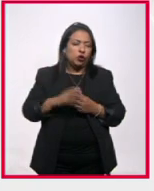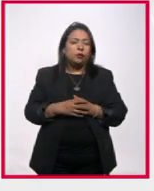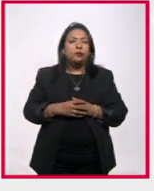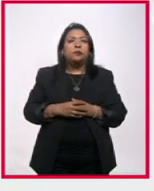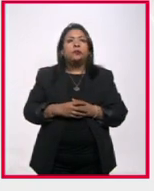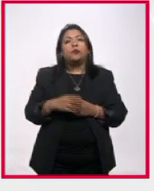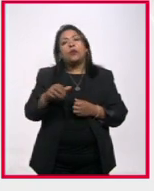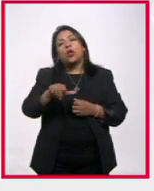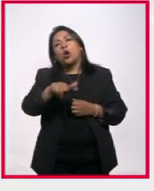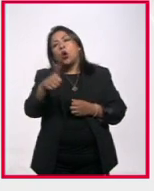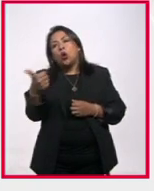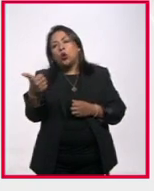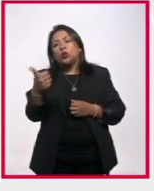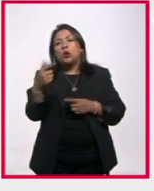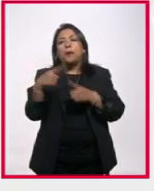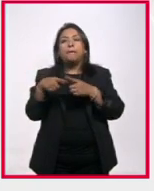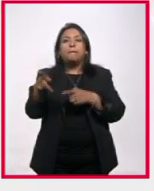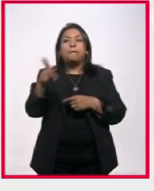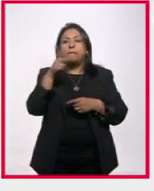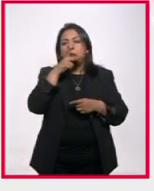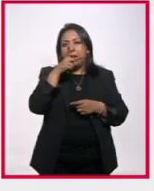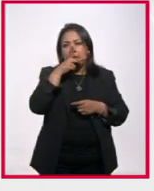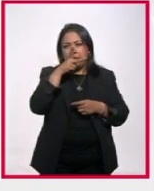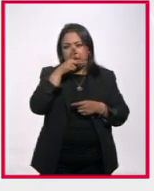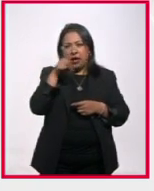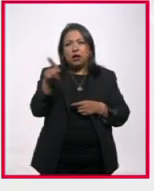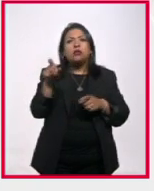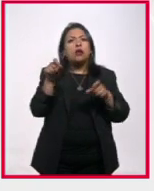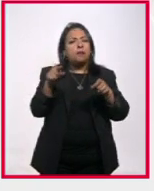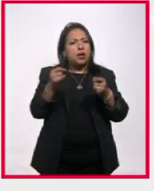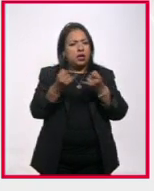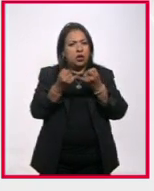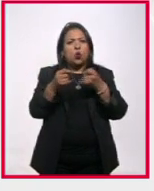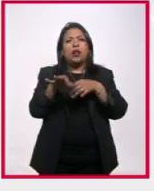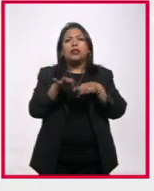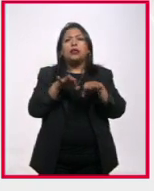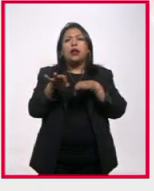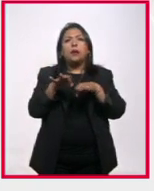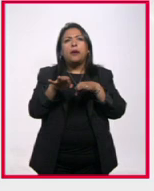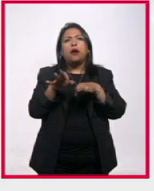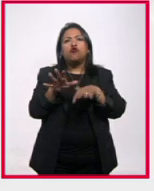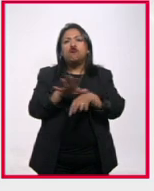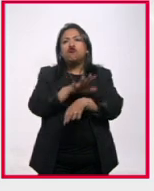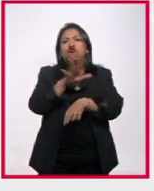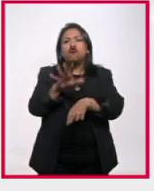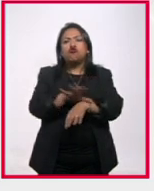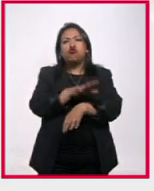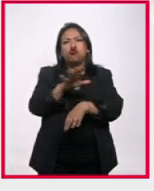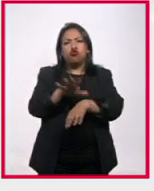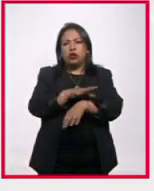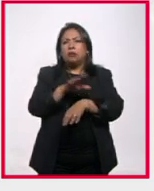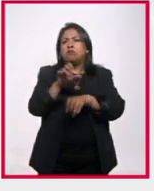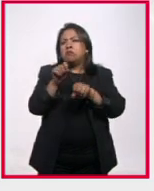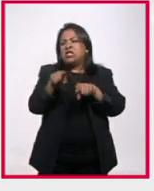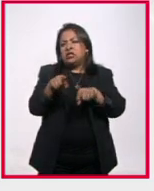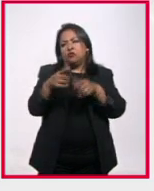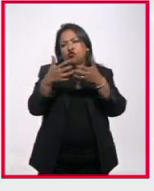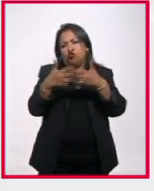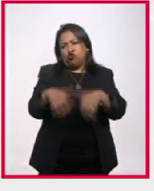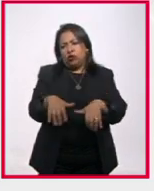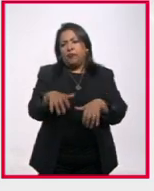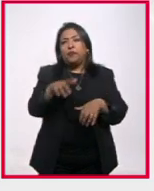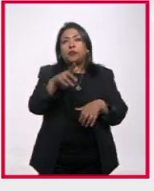Y el otro, por parte de mi papá, era también trabajaba en plantas de producción eléctrica. Entonces, de ahí